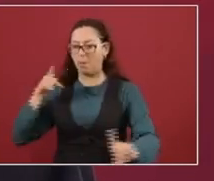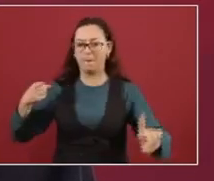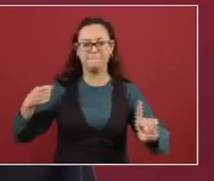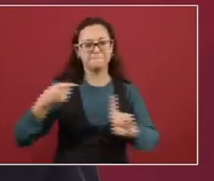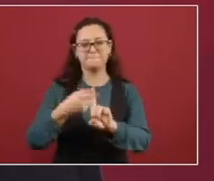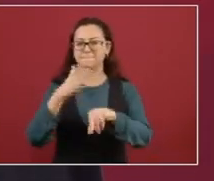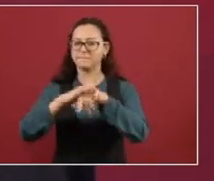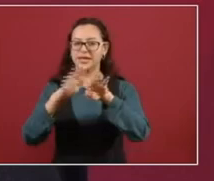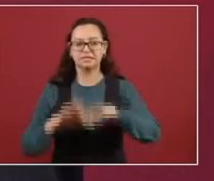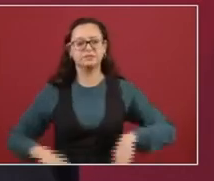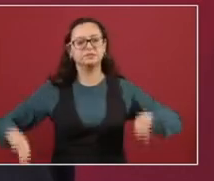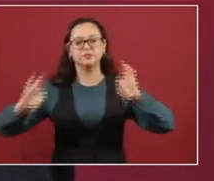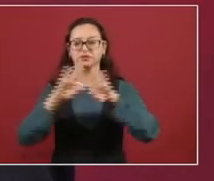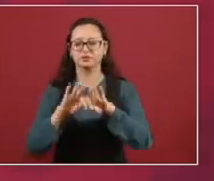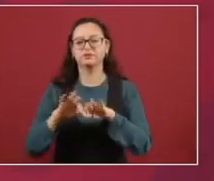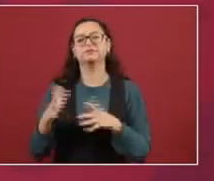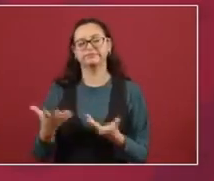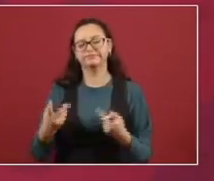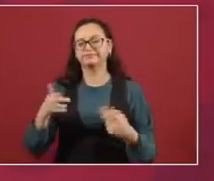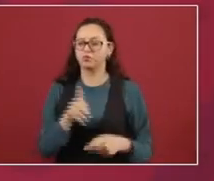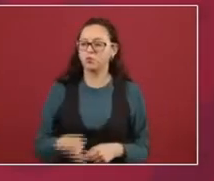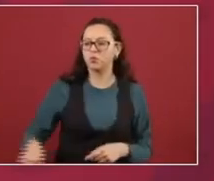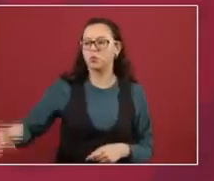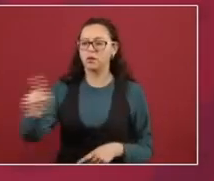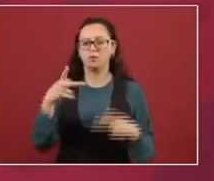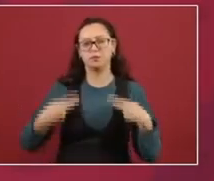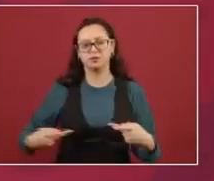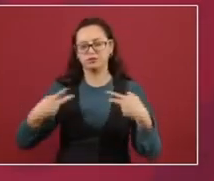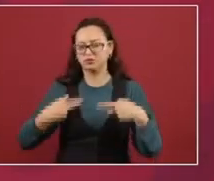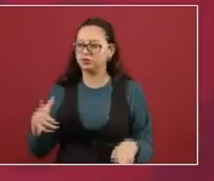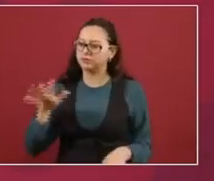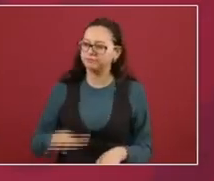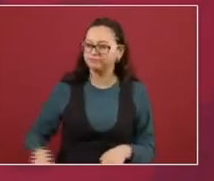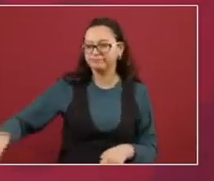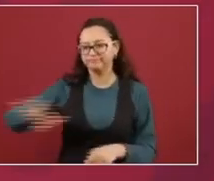Entonces, nos ha costado trabajo